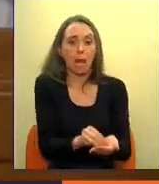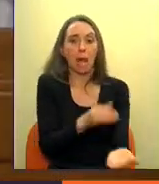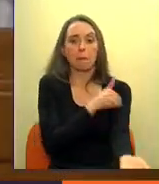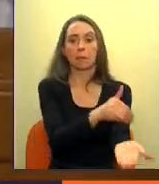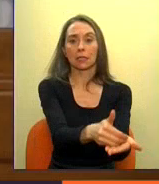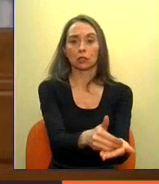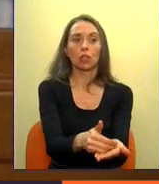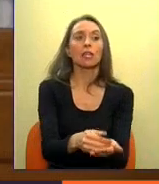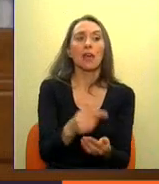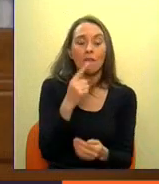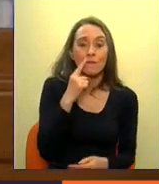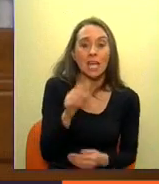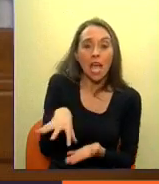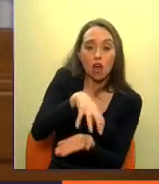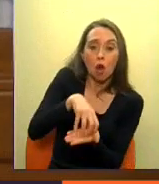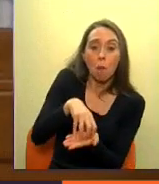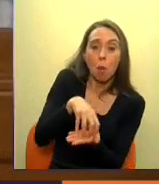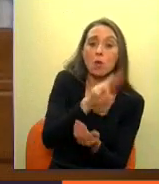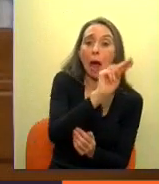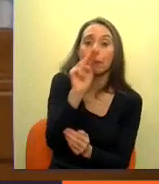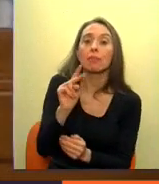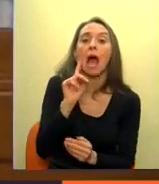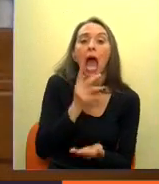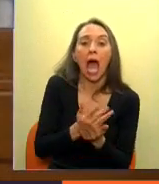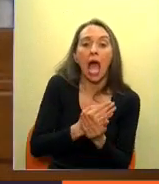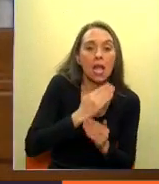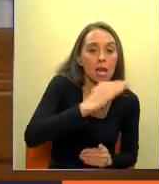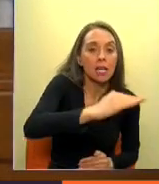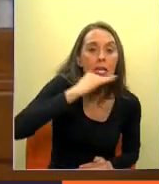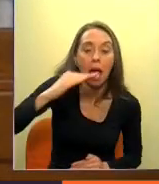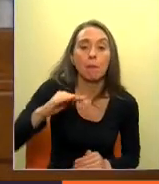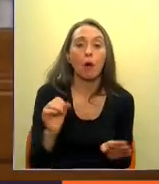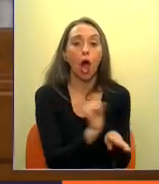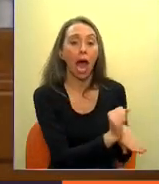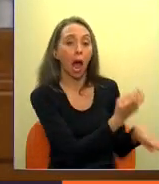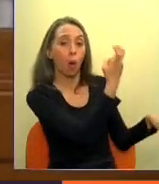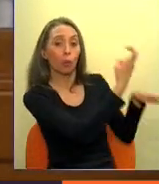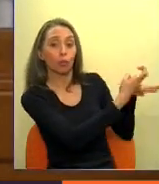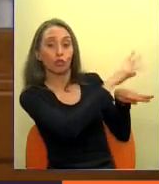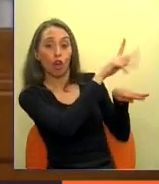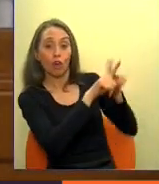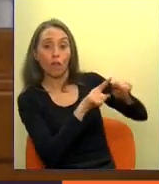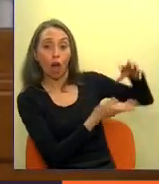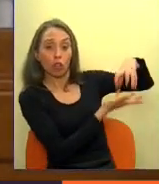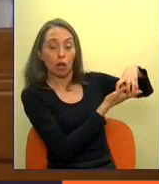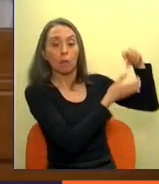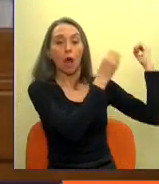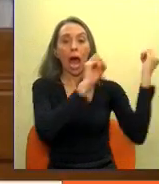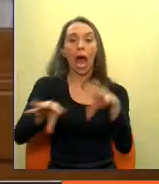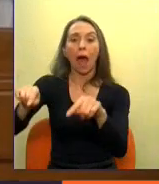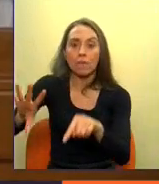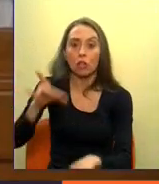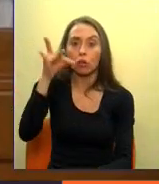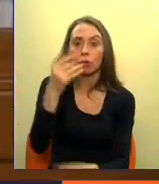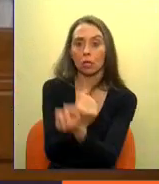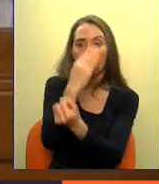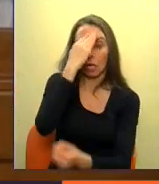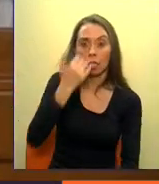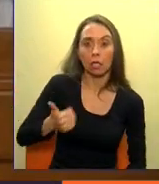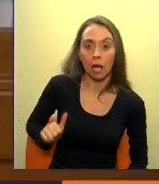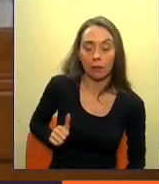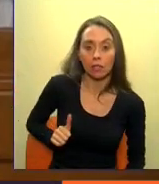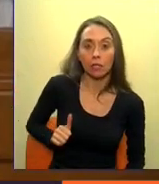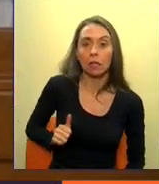semirural es una comuna donde buena parte de los autos robados son encontrados tanto por los policías como por